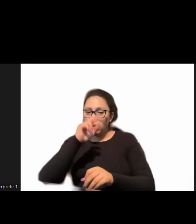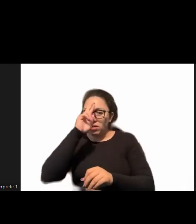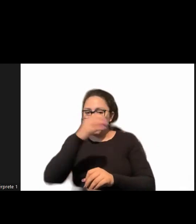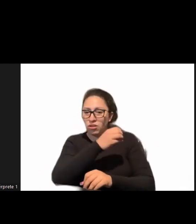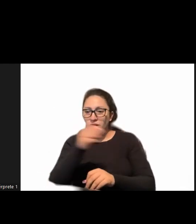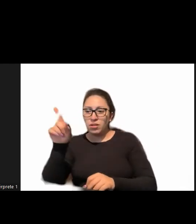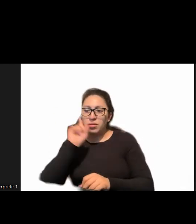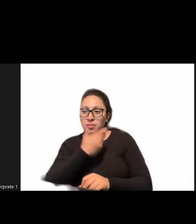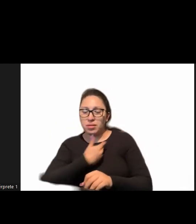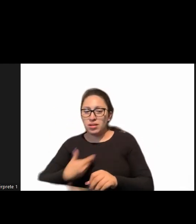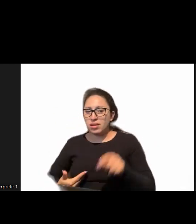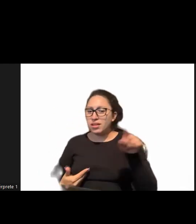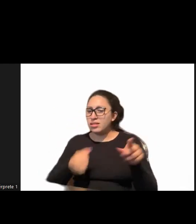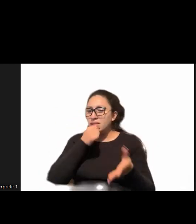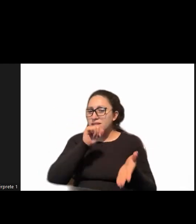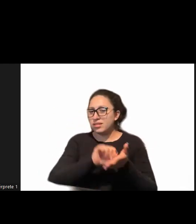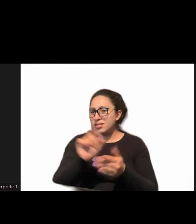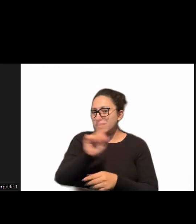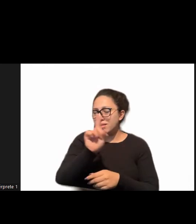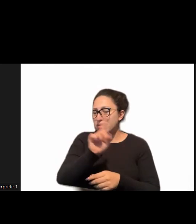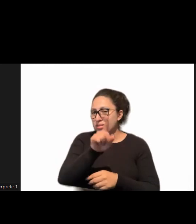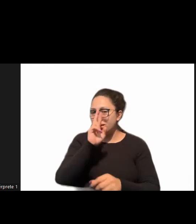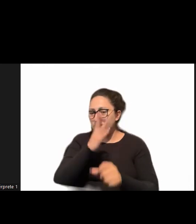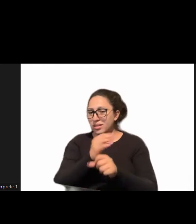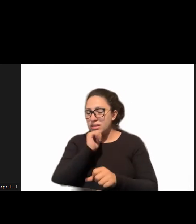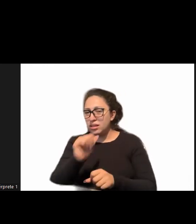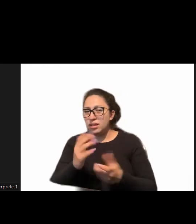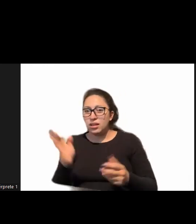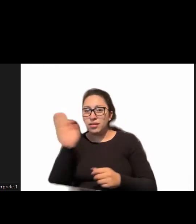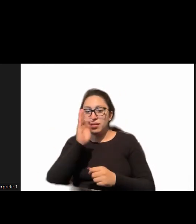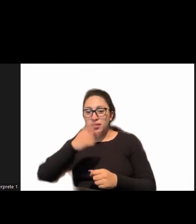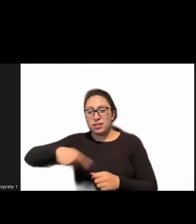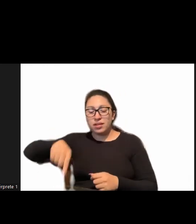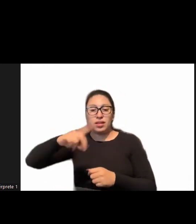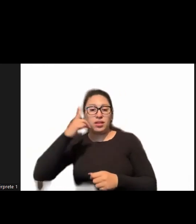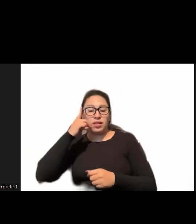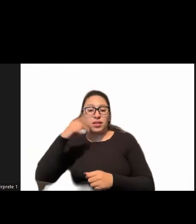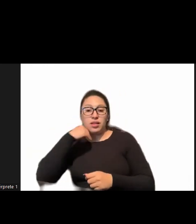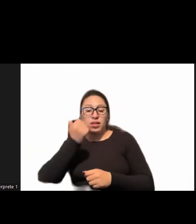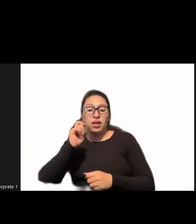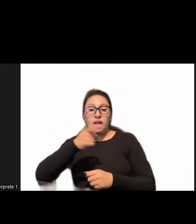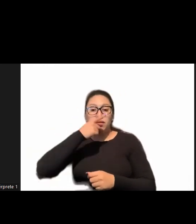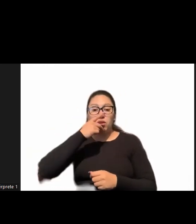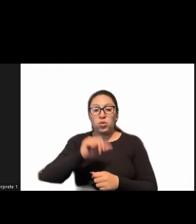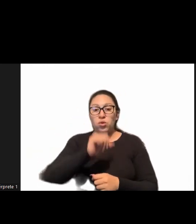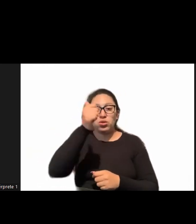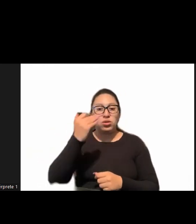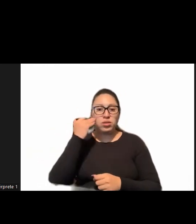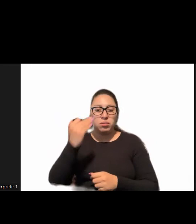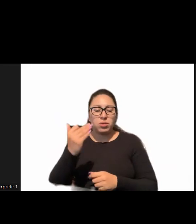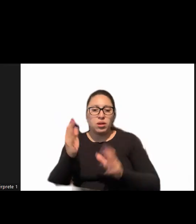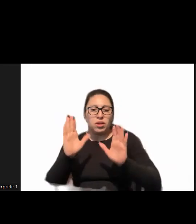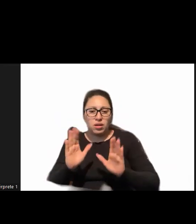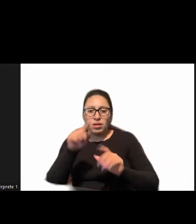lo correcto. Aunque algunos de los legisladores tomen la palabra en otro momento que no sea, que le correspondería, y no